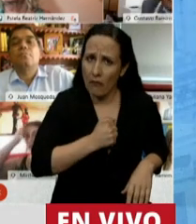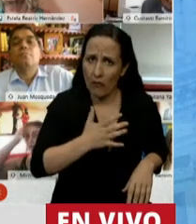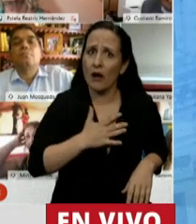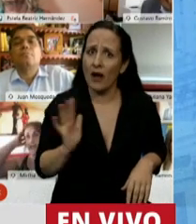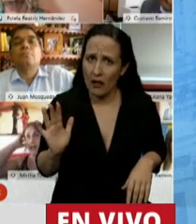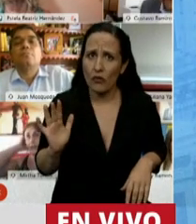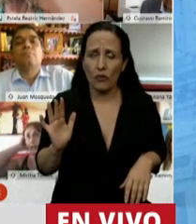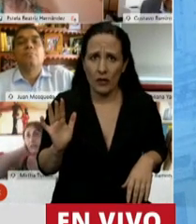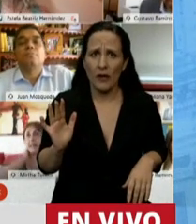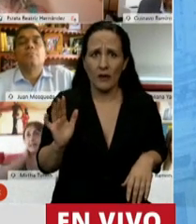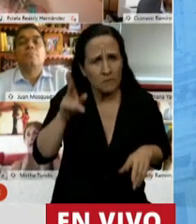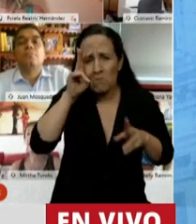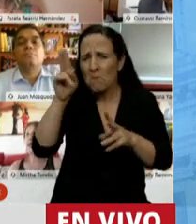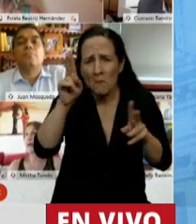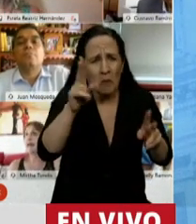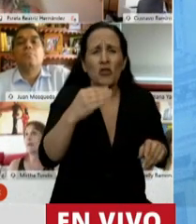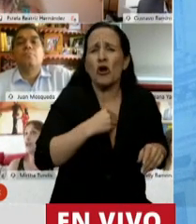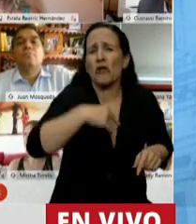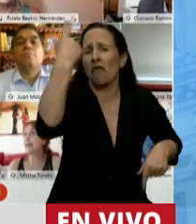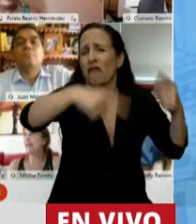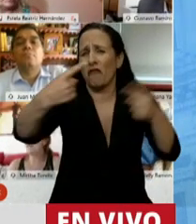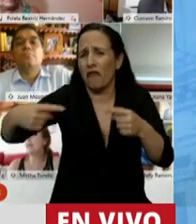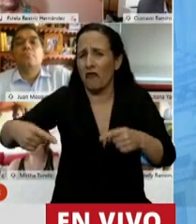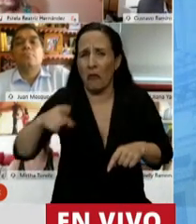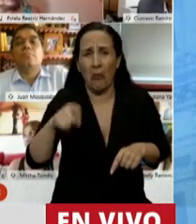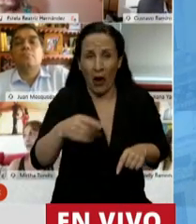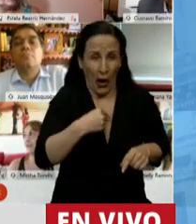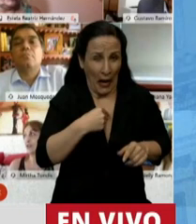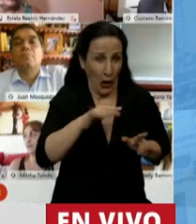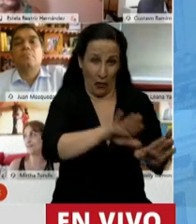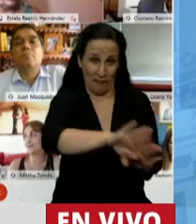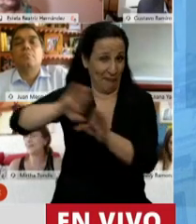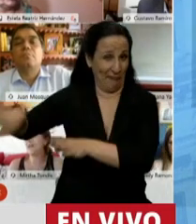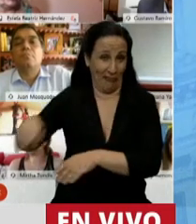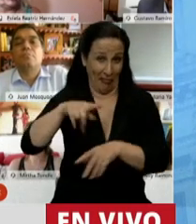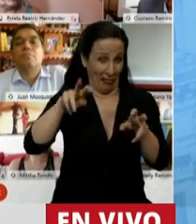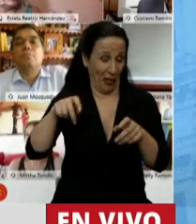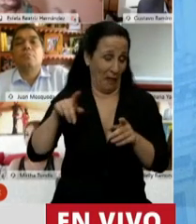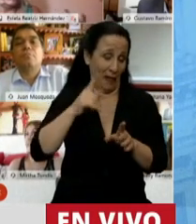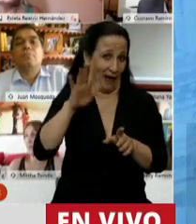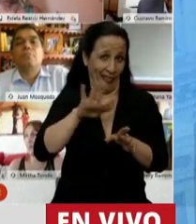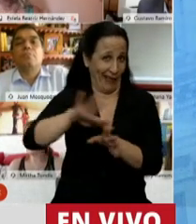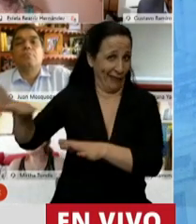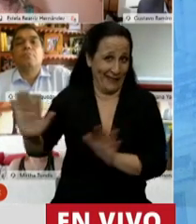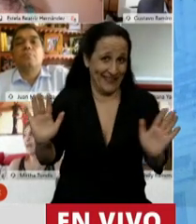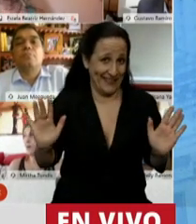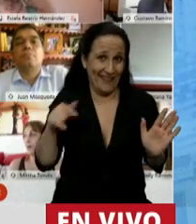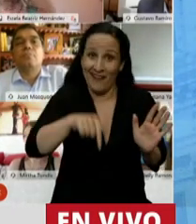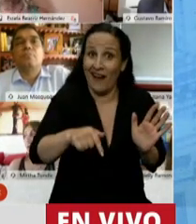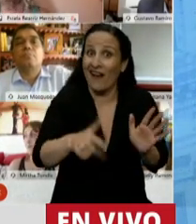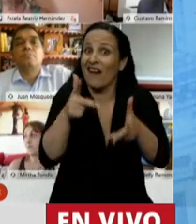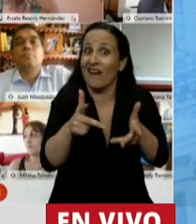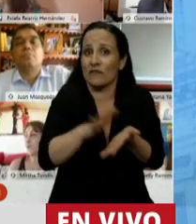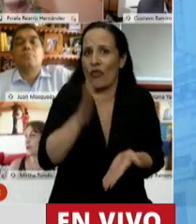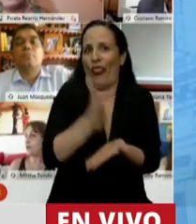respeto todas las creencias religiosas pero creo que la religión en esto no tiene nada que ver en esto estamos hablando de un derecho